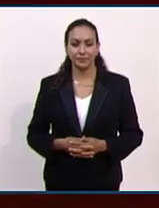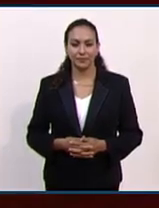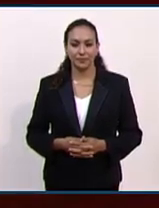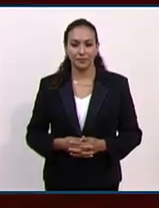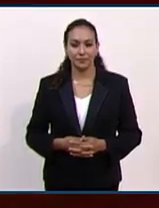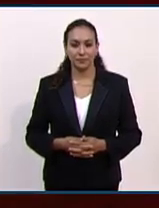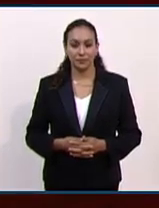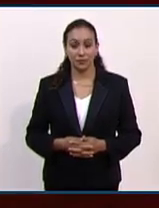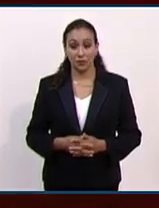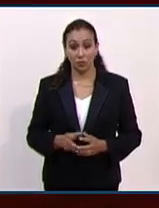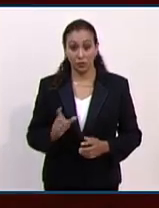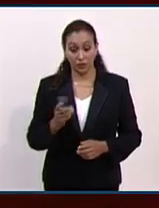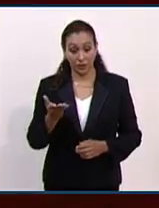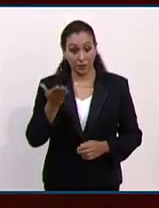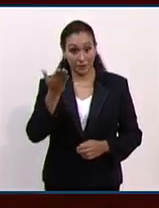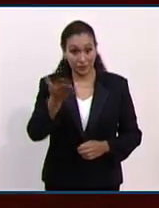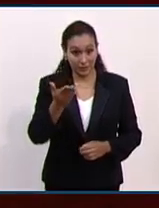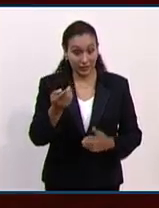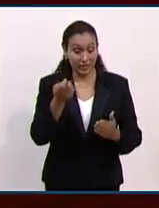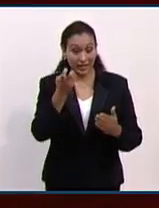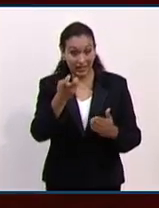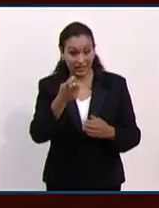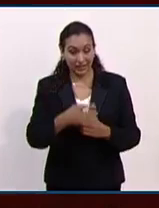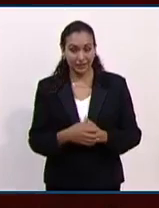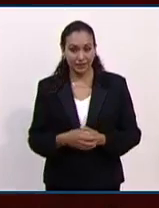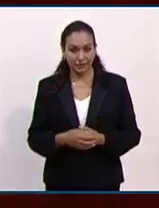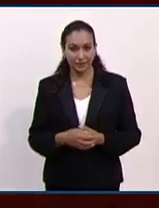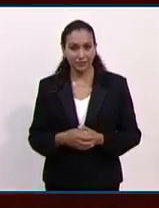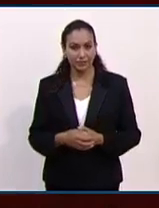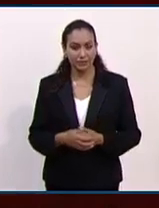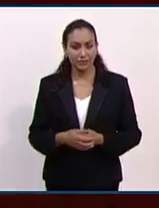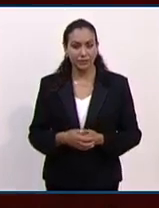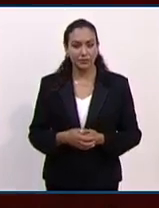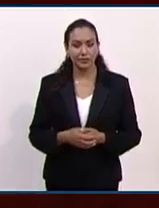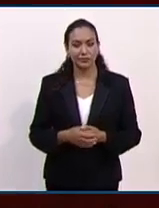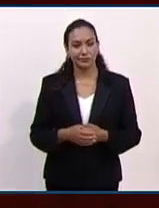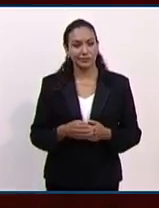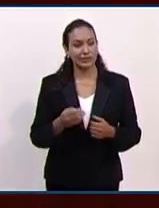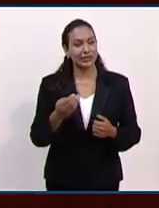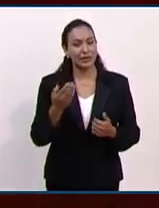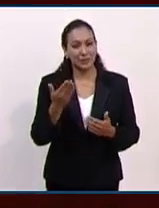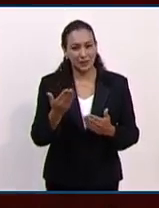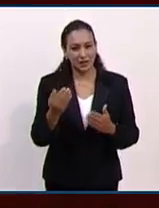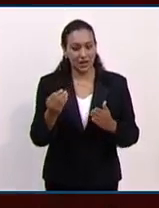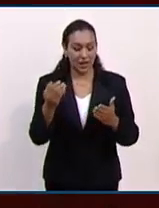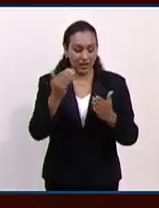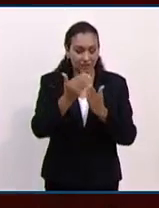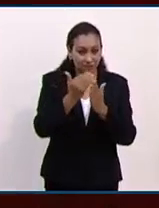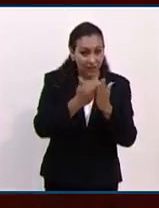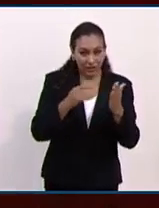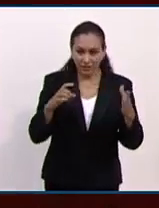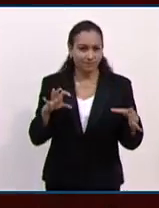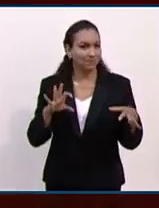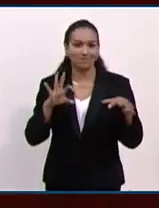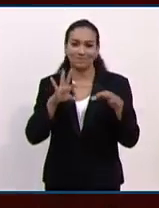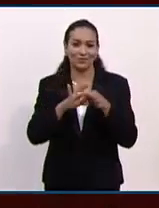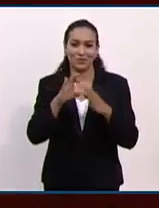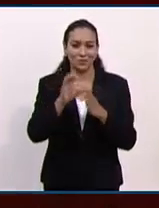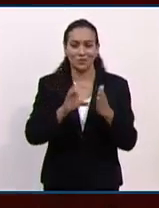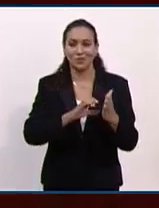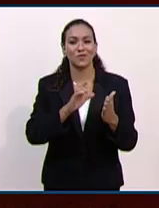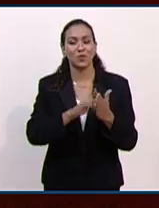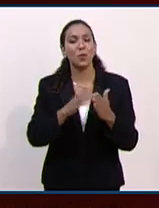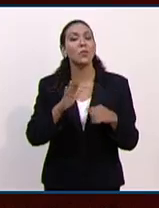Esa exigencia constituye una distinción que en estricto sentido no está estrechamente vinculada con